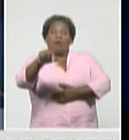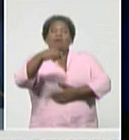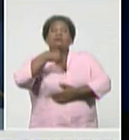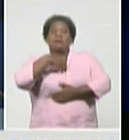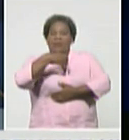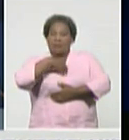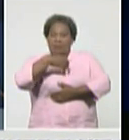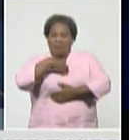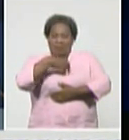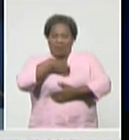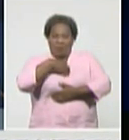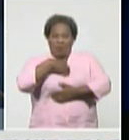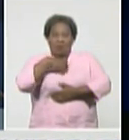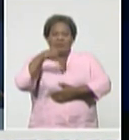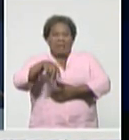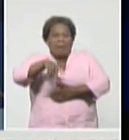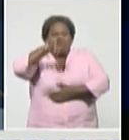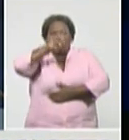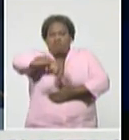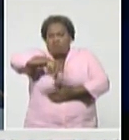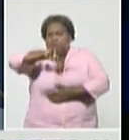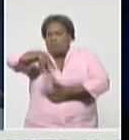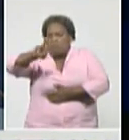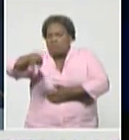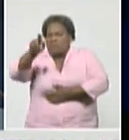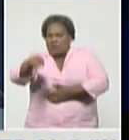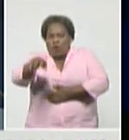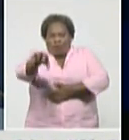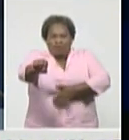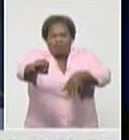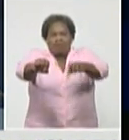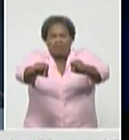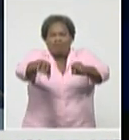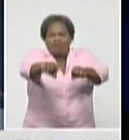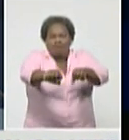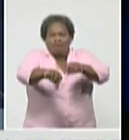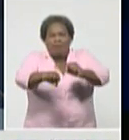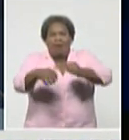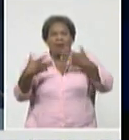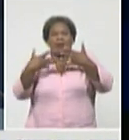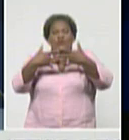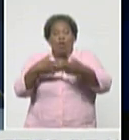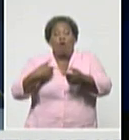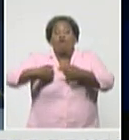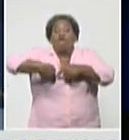se están buscando todas las personas que tuvieron relación con